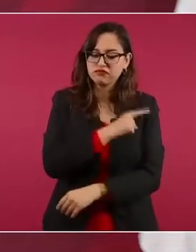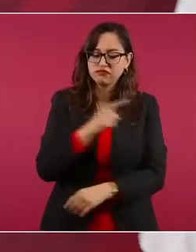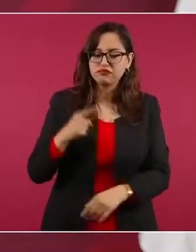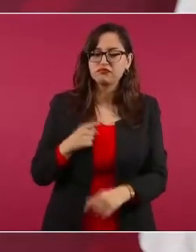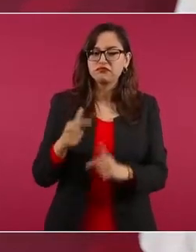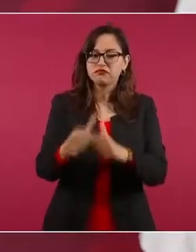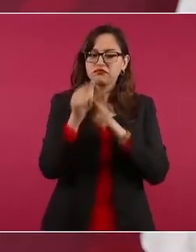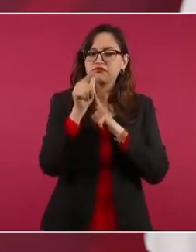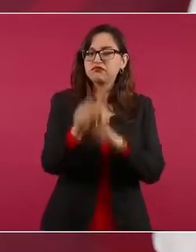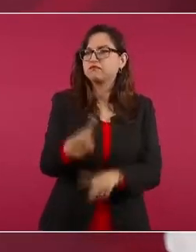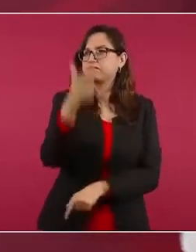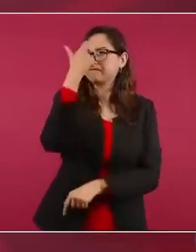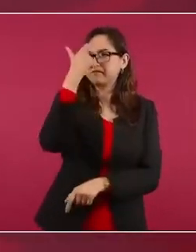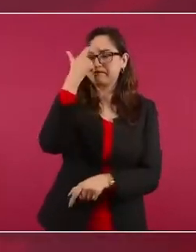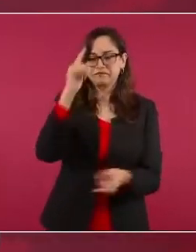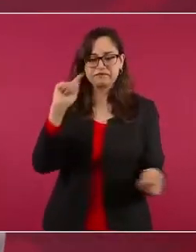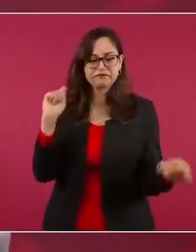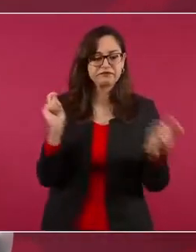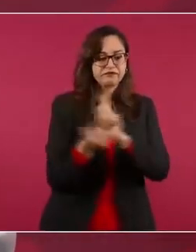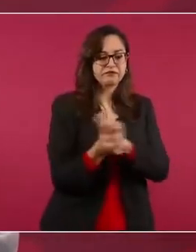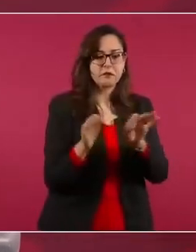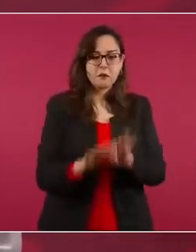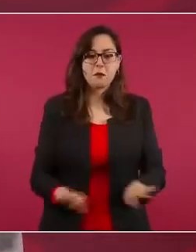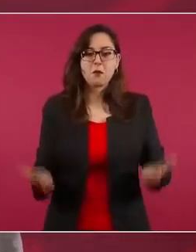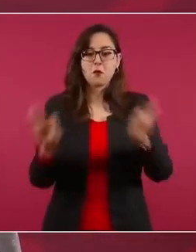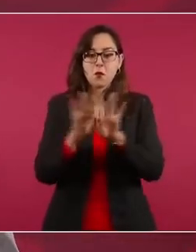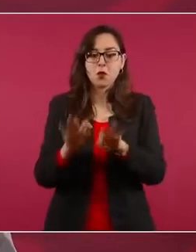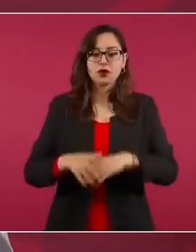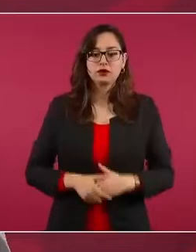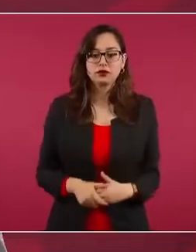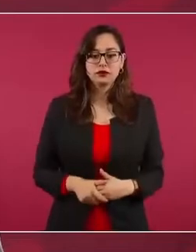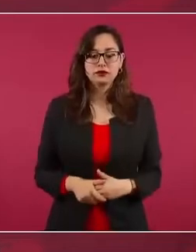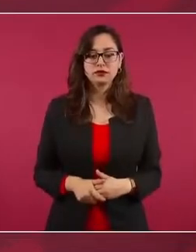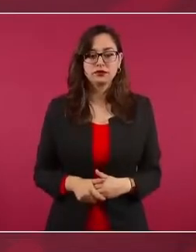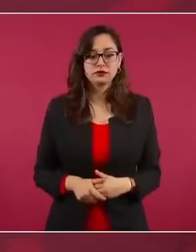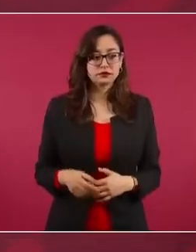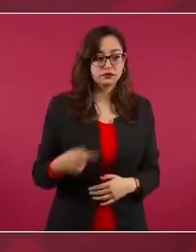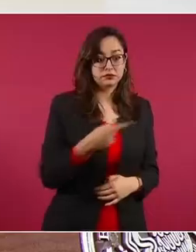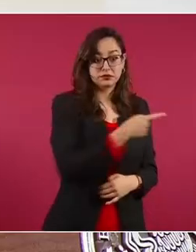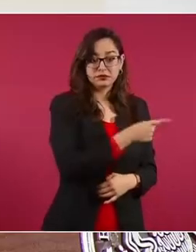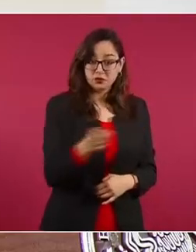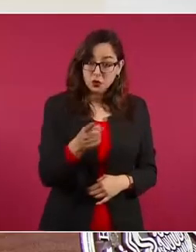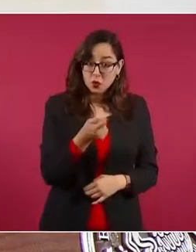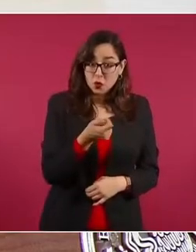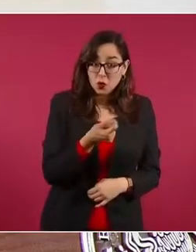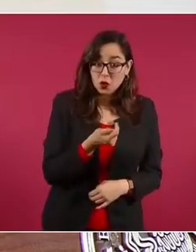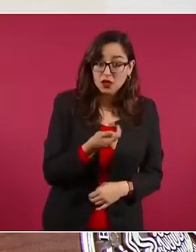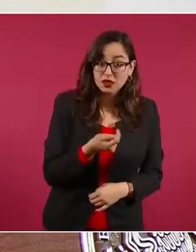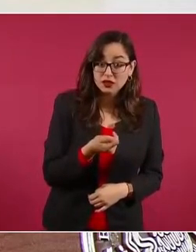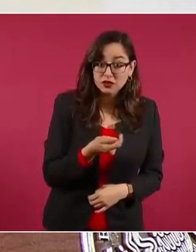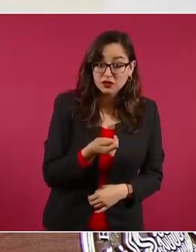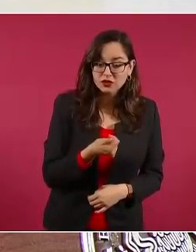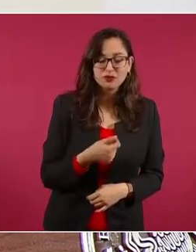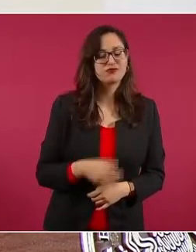el cambio de mentalidad. No son pocos,